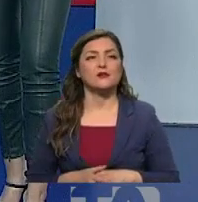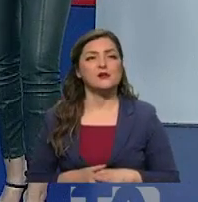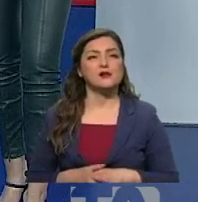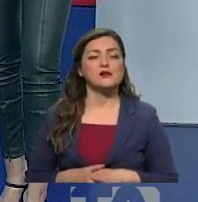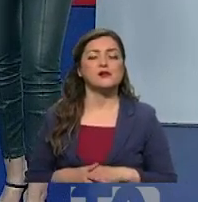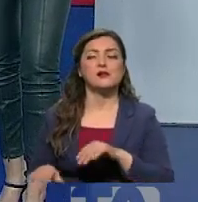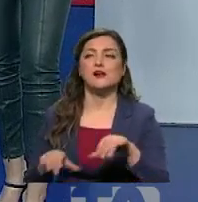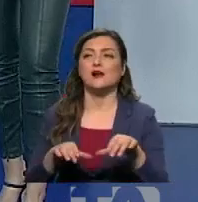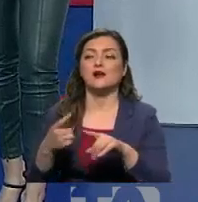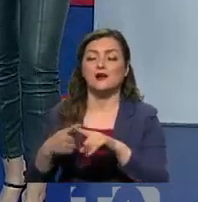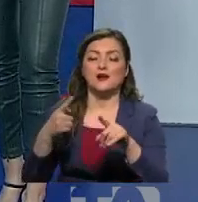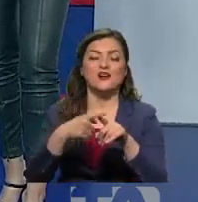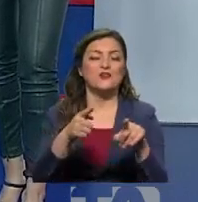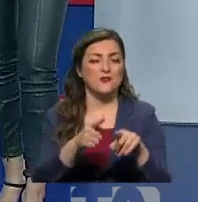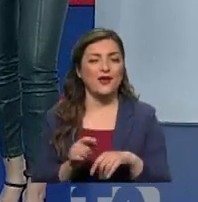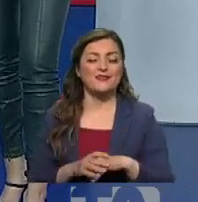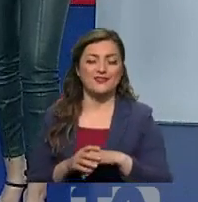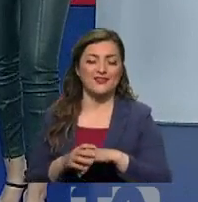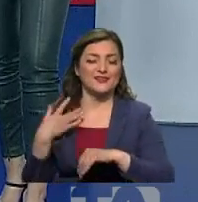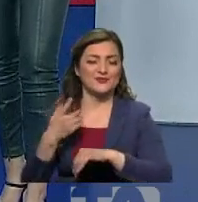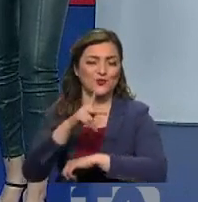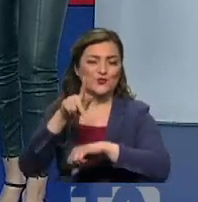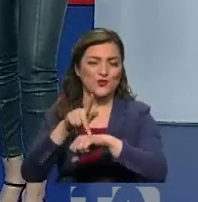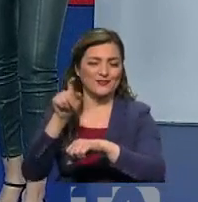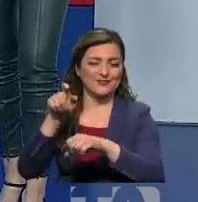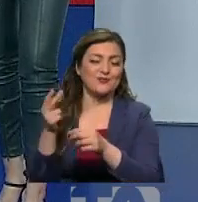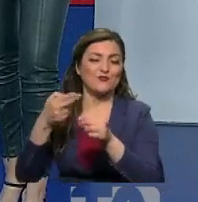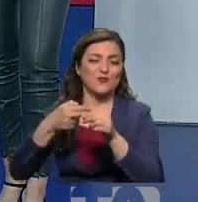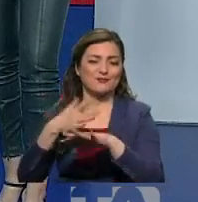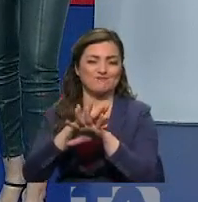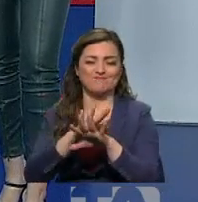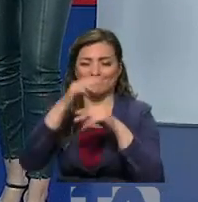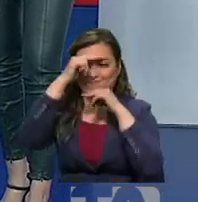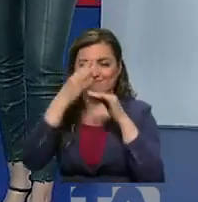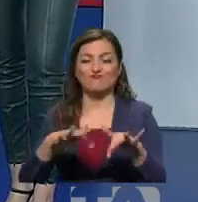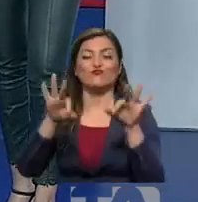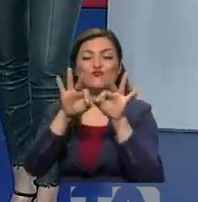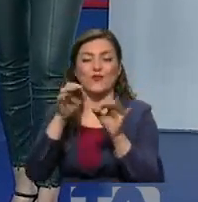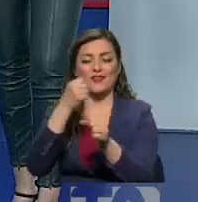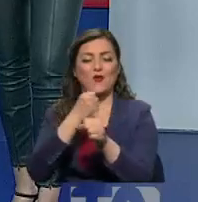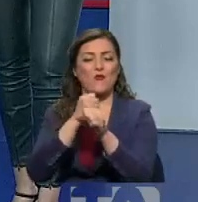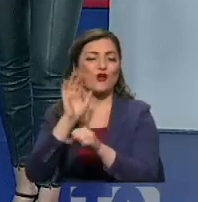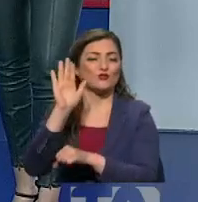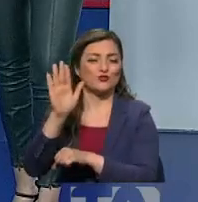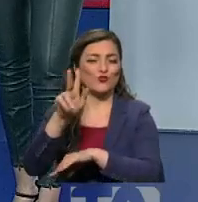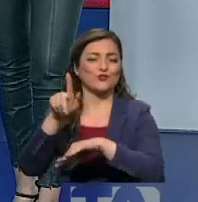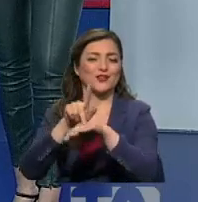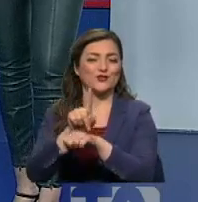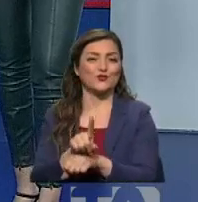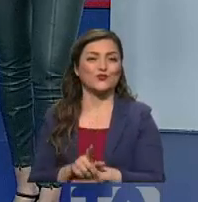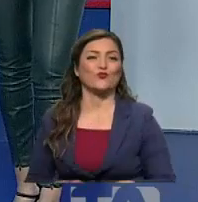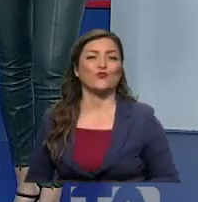de una actividad multidisciplinaria que merece la pena destacarse en este noticiero, sobre todo por la gran labor que realizan los